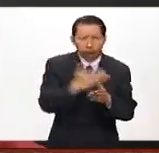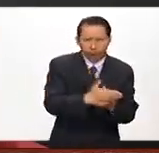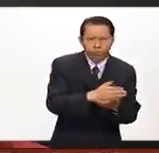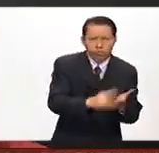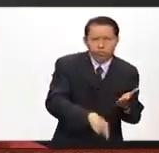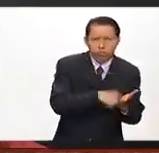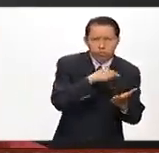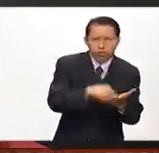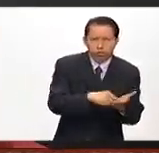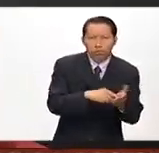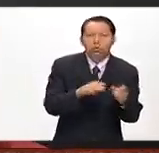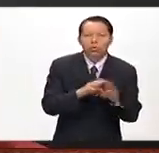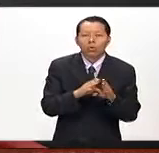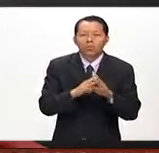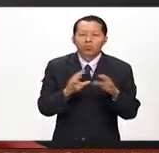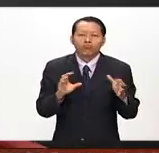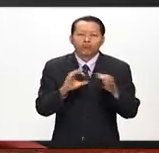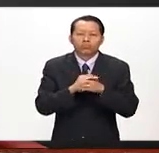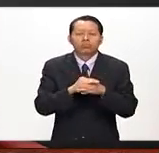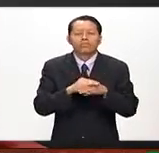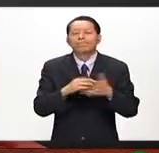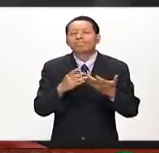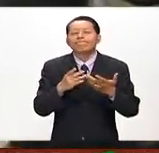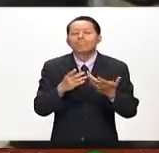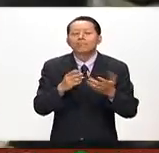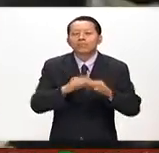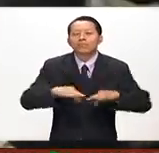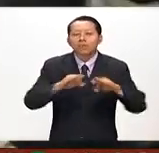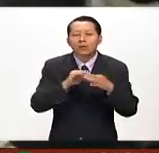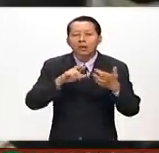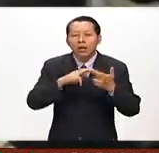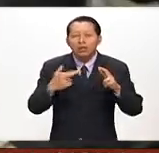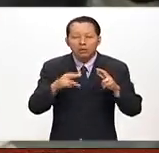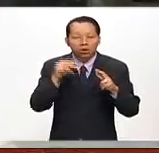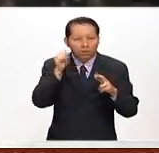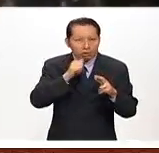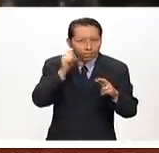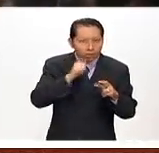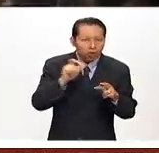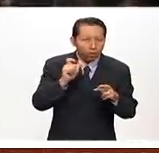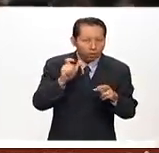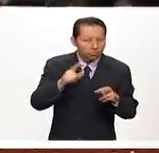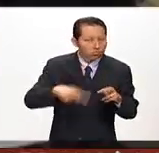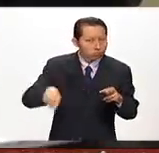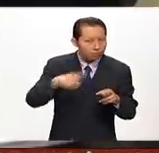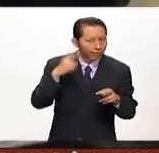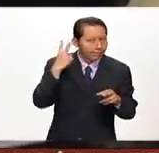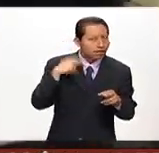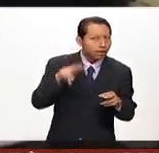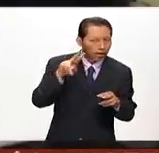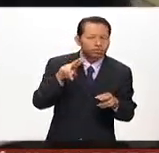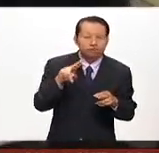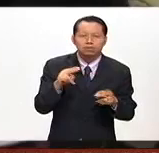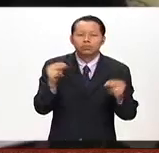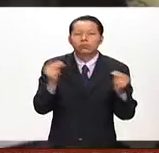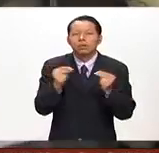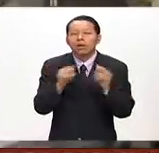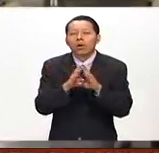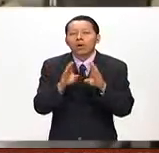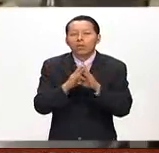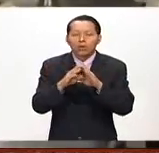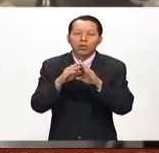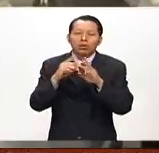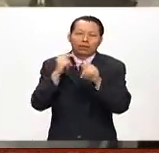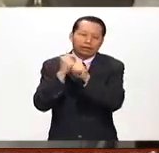Entonces, estamos nosotros muy basados en el tema de la relación que tenemos. Siempre que viajas, necesitas cómo